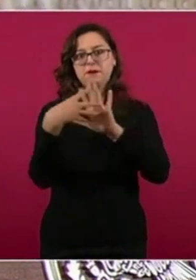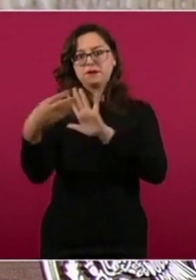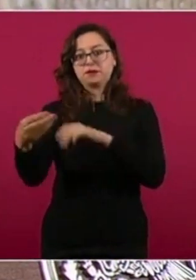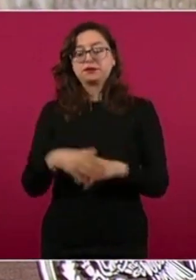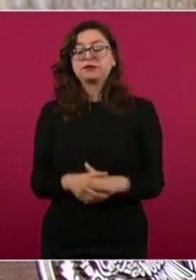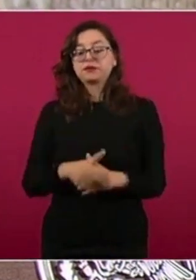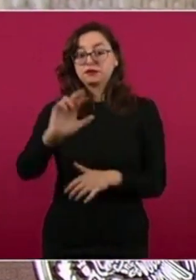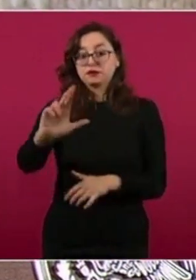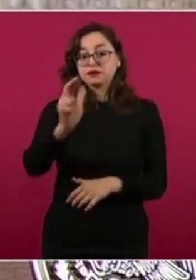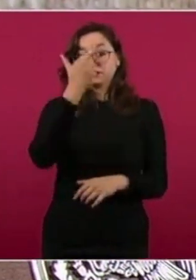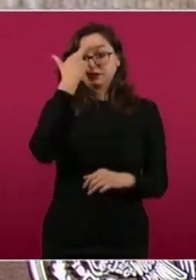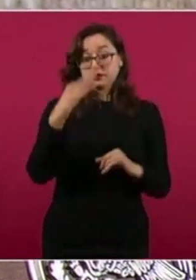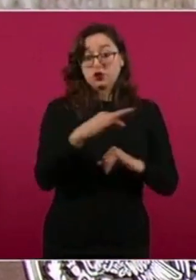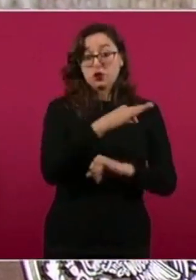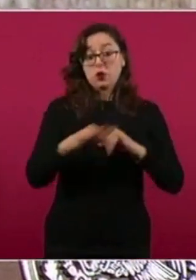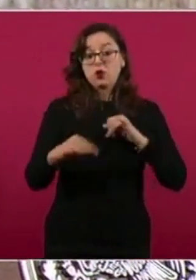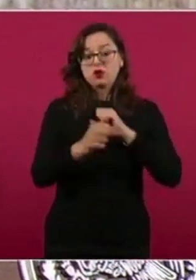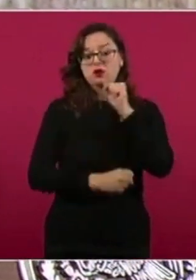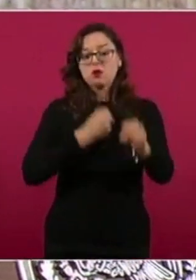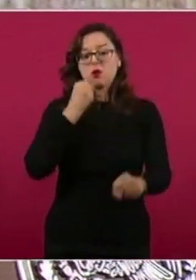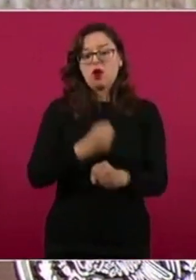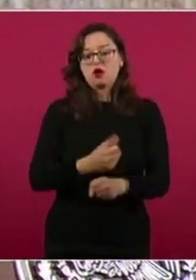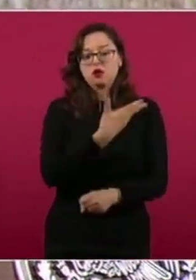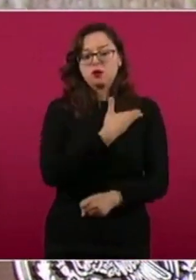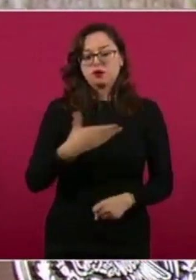del presidente Peña, 2018,